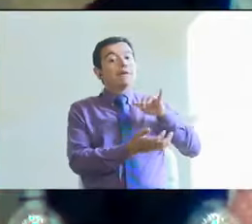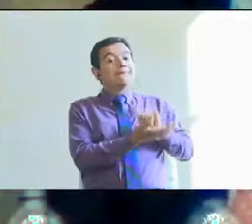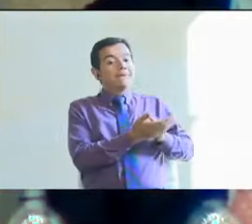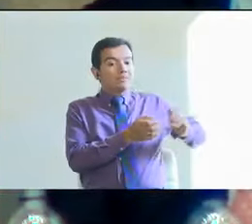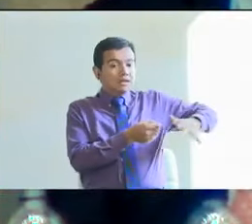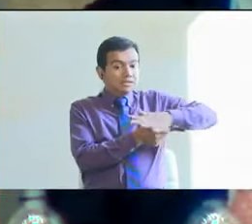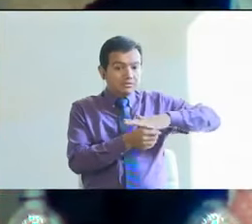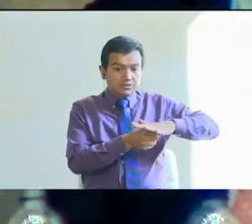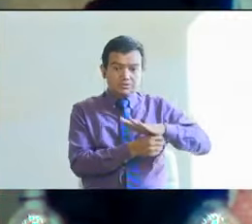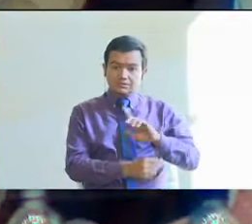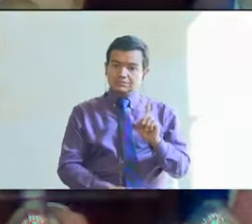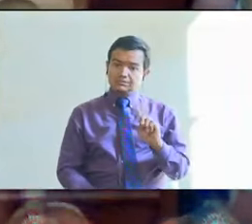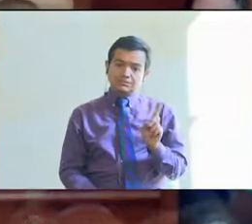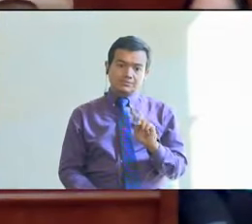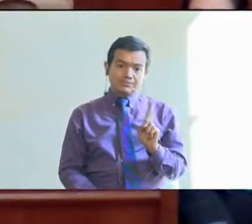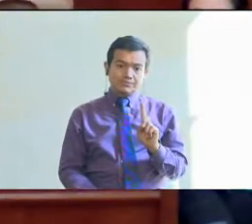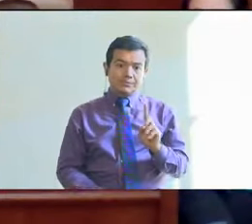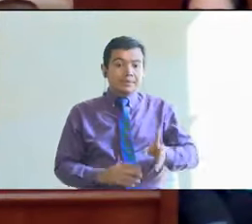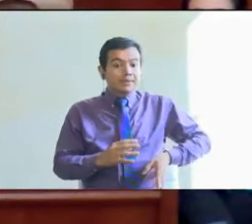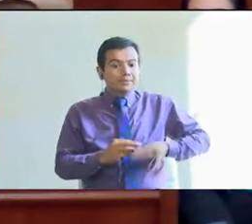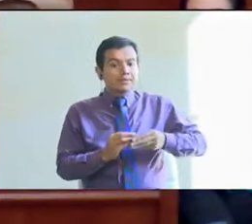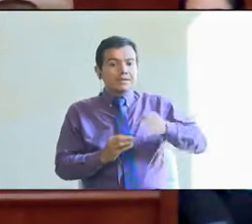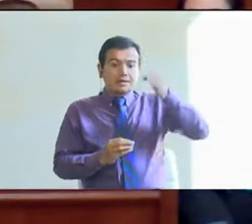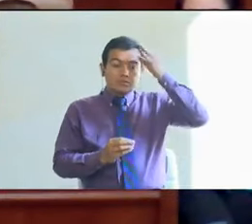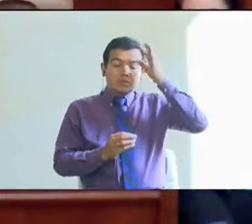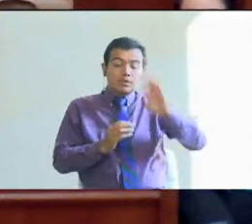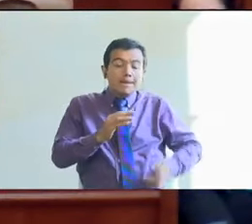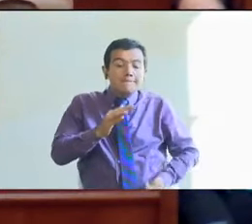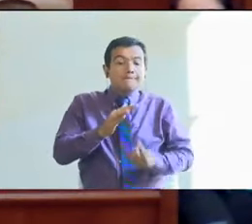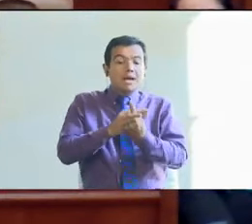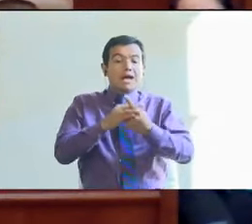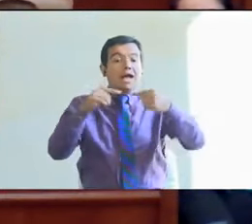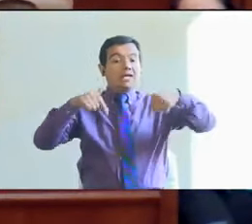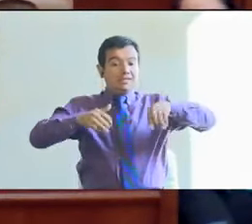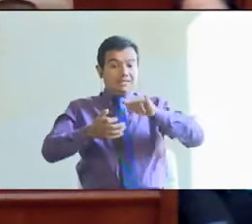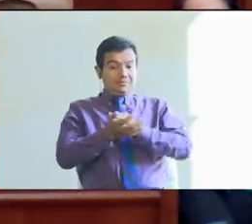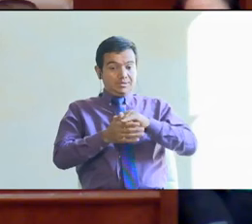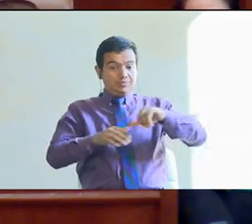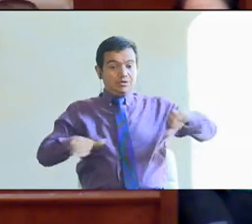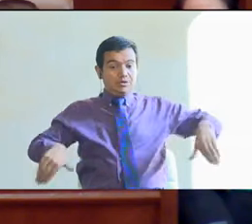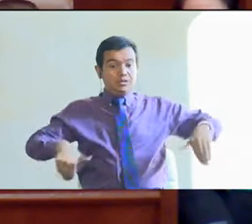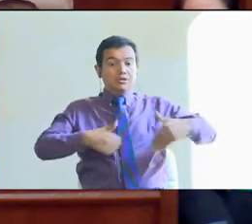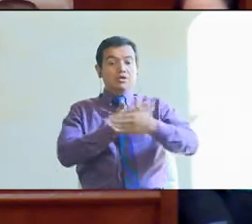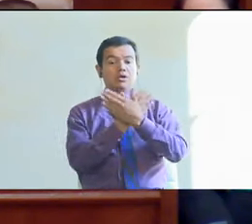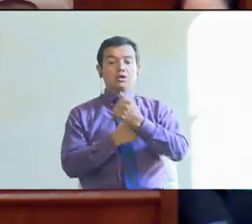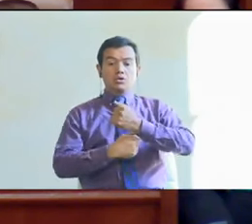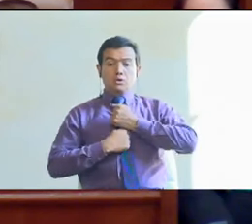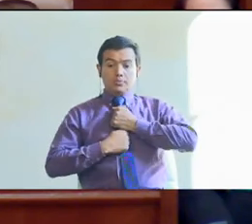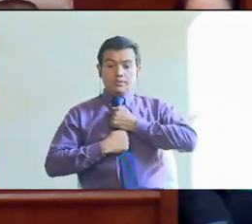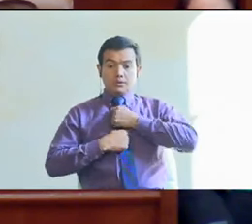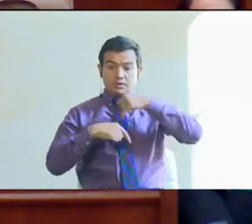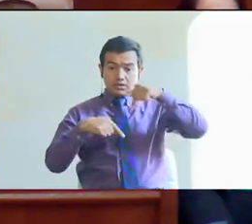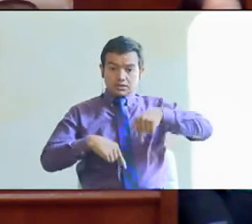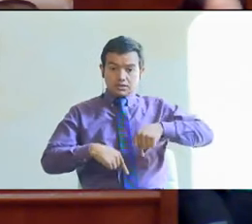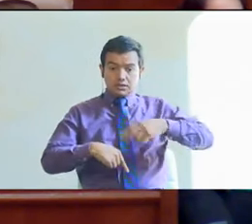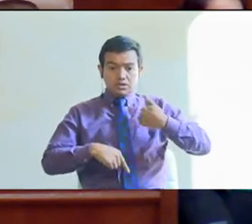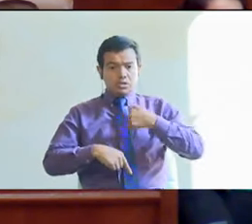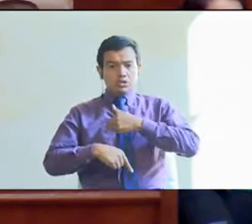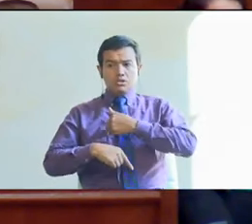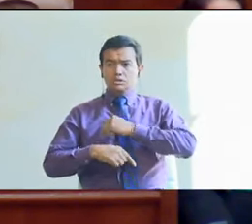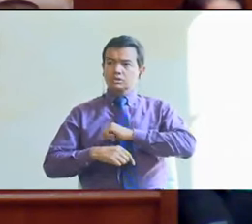esa naturaleza y que el día que llegase ocurrir eso en nuestra patria tengamos eco